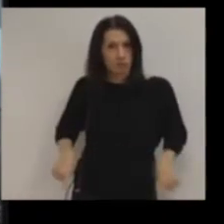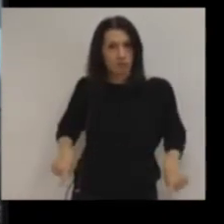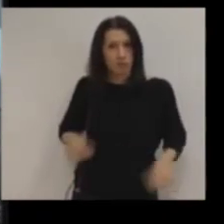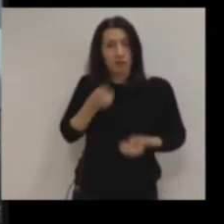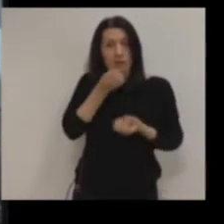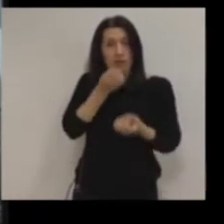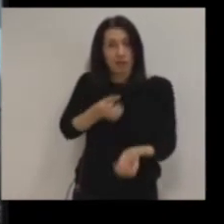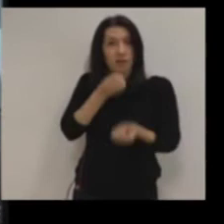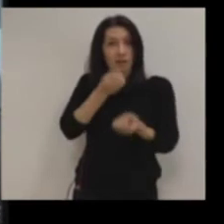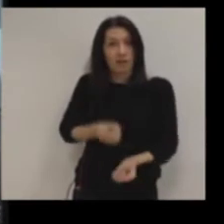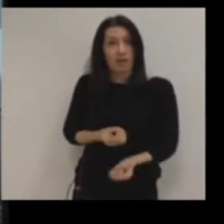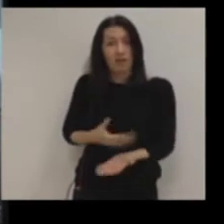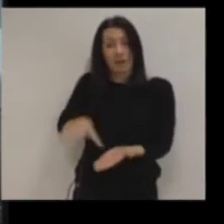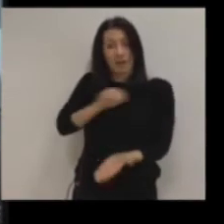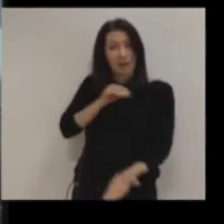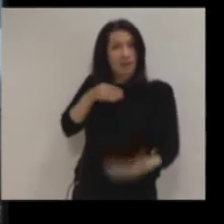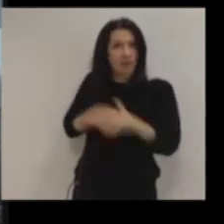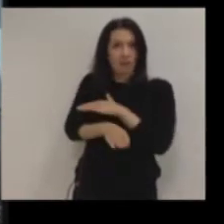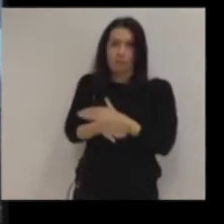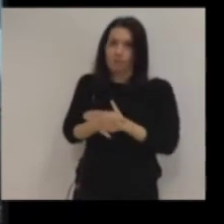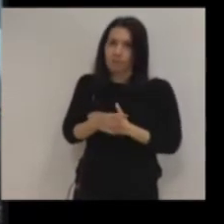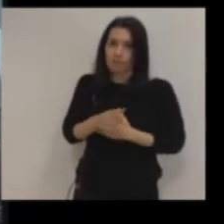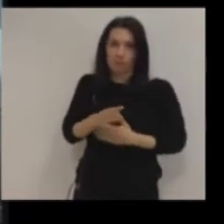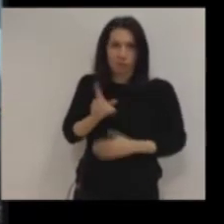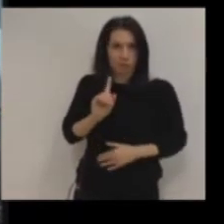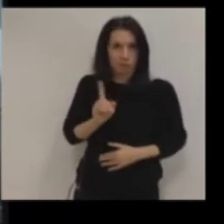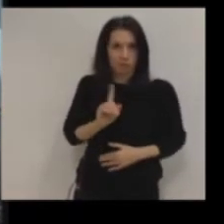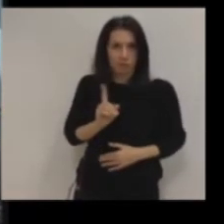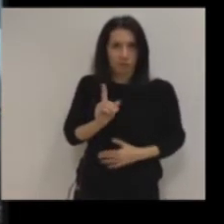figura tampoco es completamente accesible. Cuando